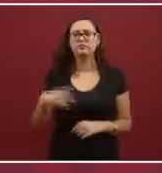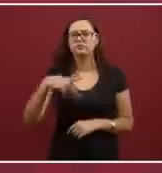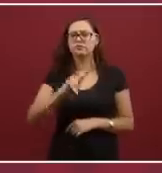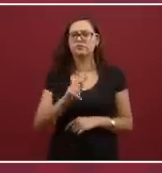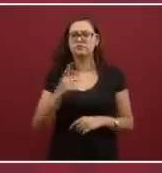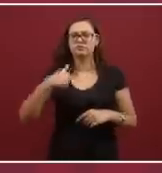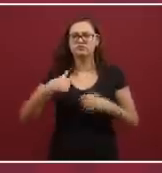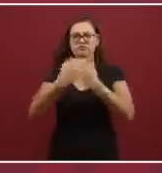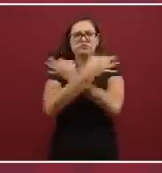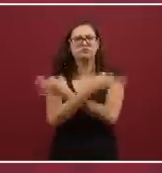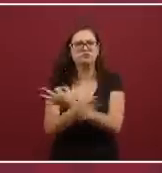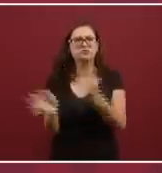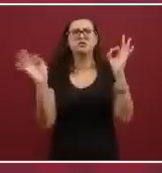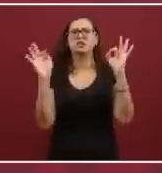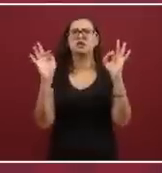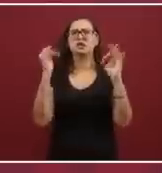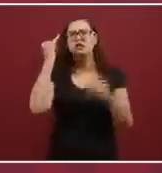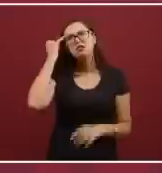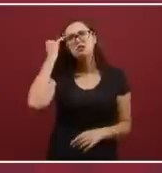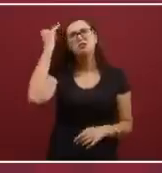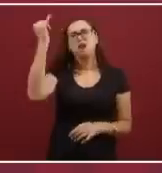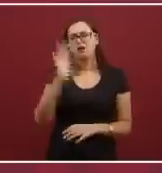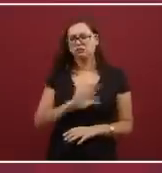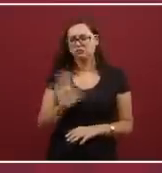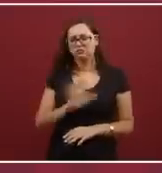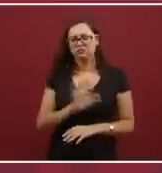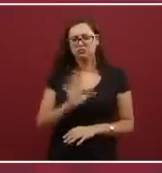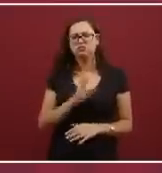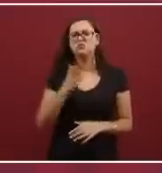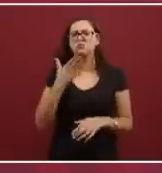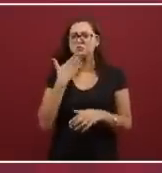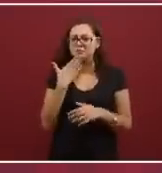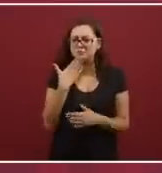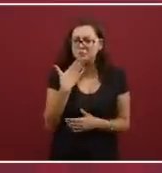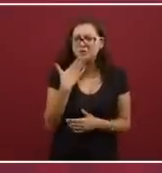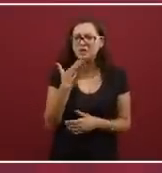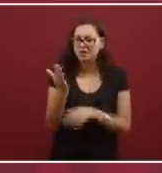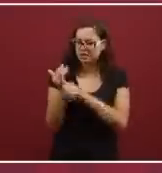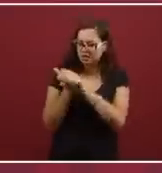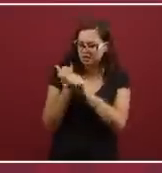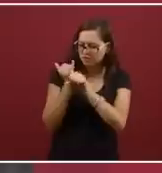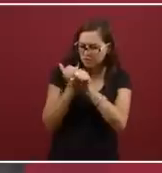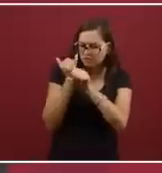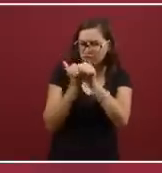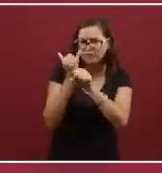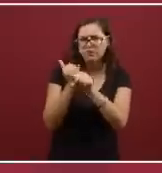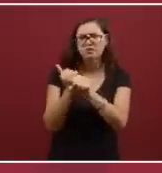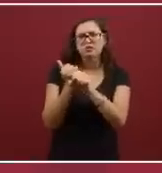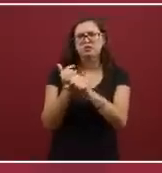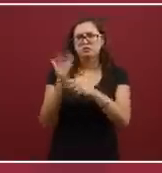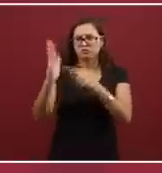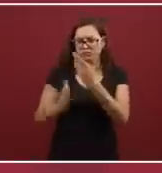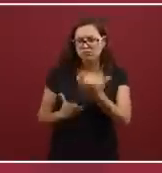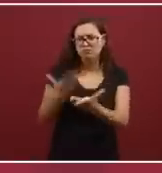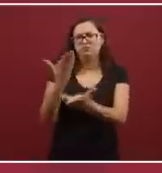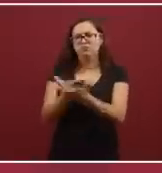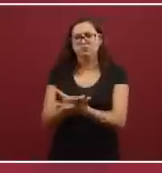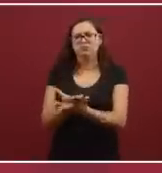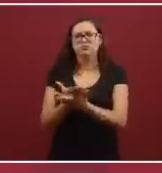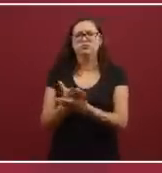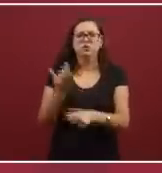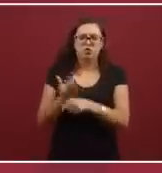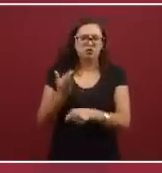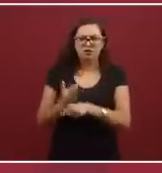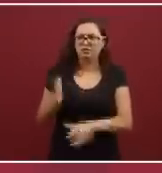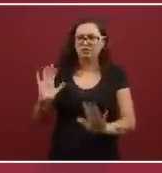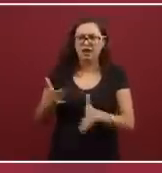genérico, sino darles elementos ya investigados por parte de las diferentes dependencias de México que lo están haciendo en estos